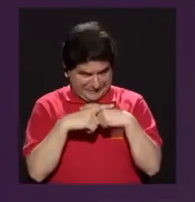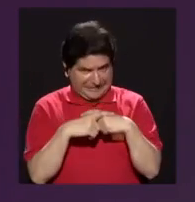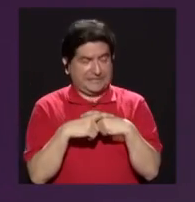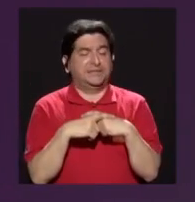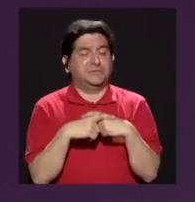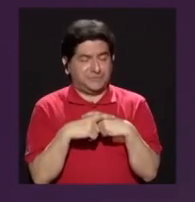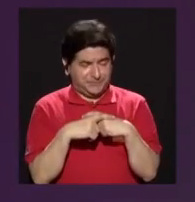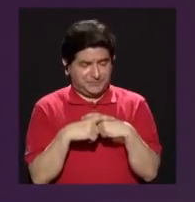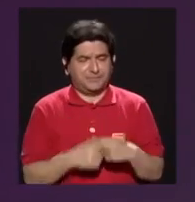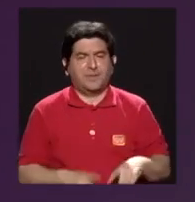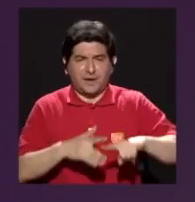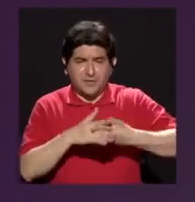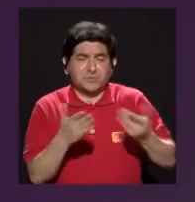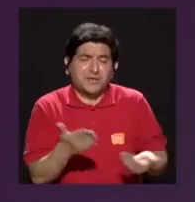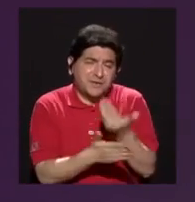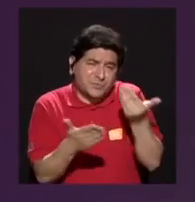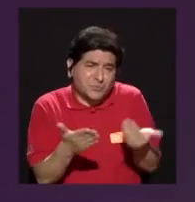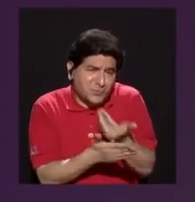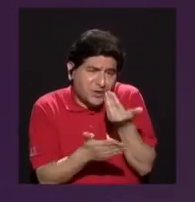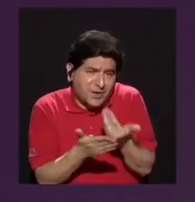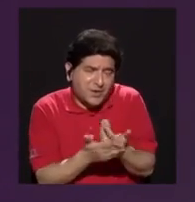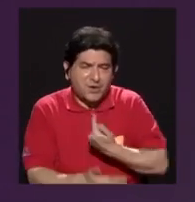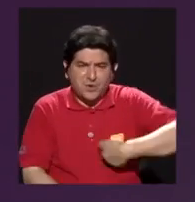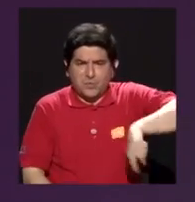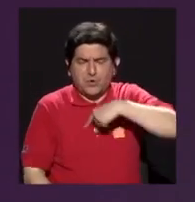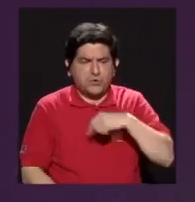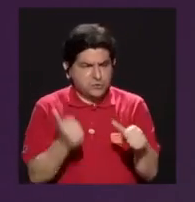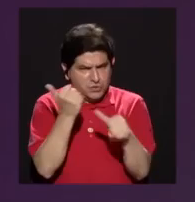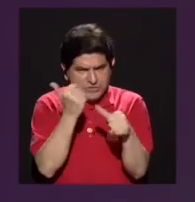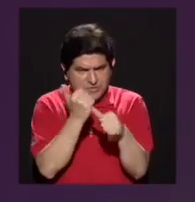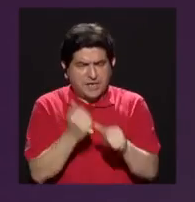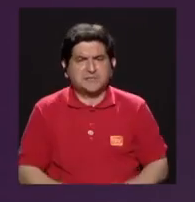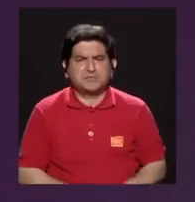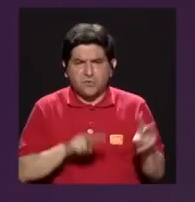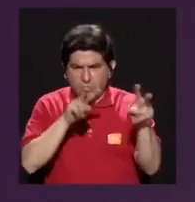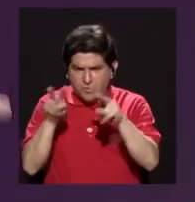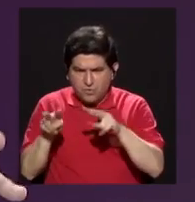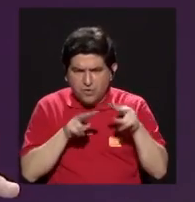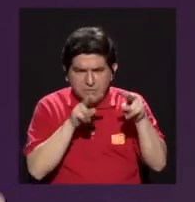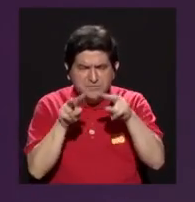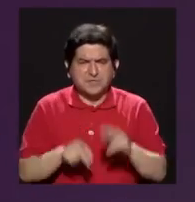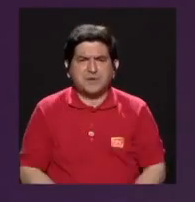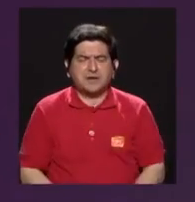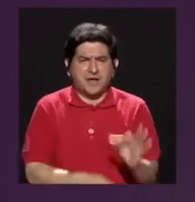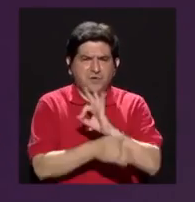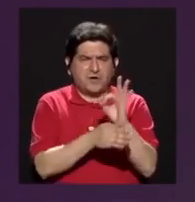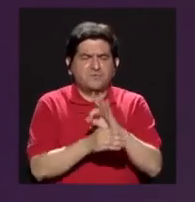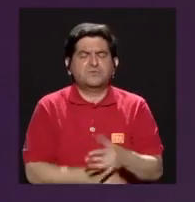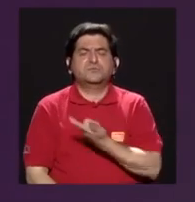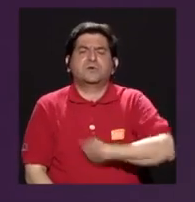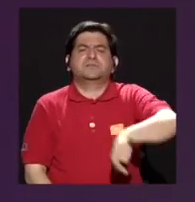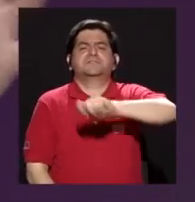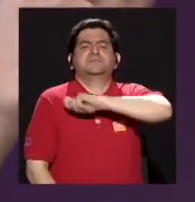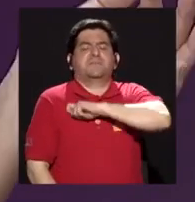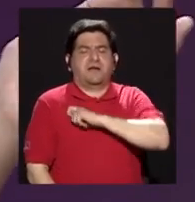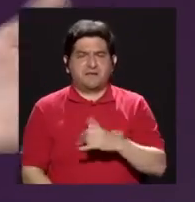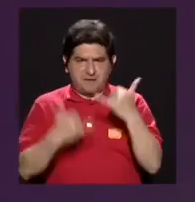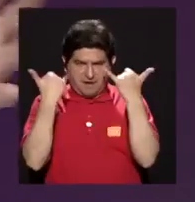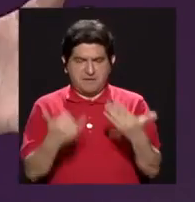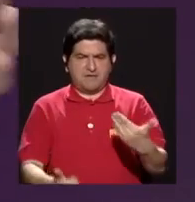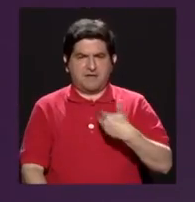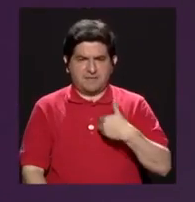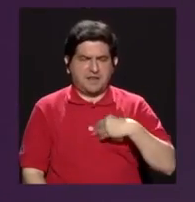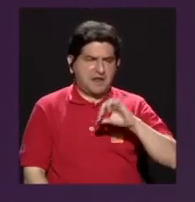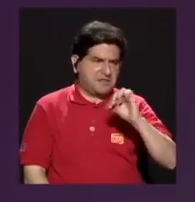es un mecanismo nuevo nosotros nos asesoramos con los observatorios cómo funcionan en españa por ejemplo que tienen ya sus